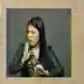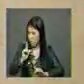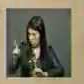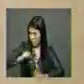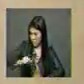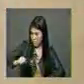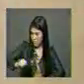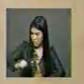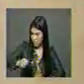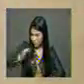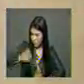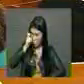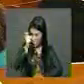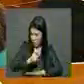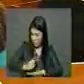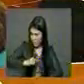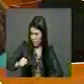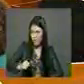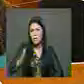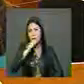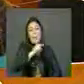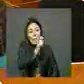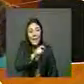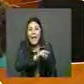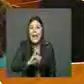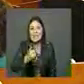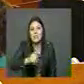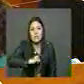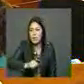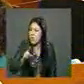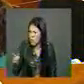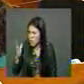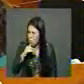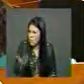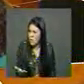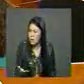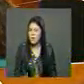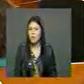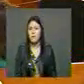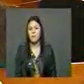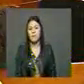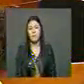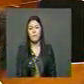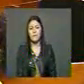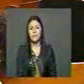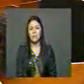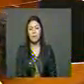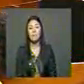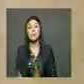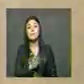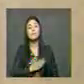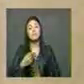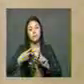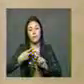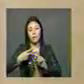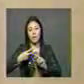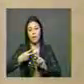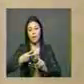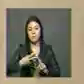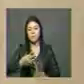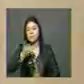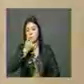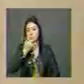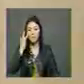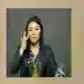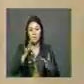y al hilo de lo anterior, porque no existe legitimación en la causa. Segundo, con relación